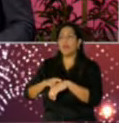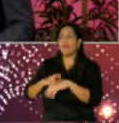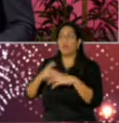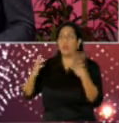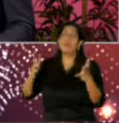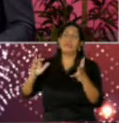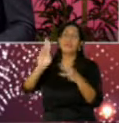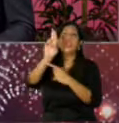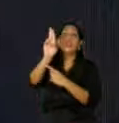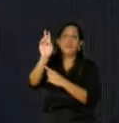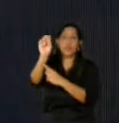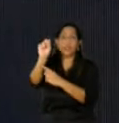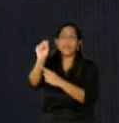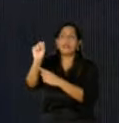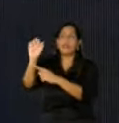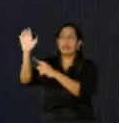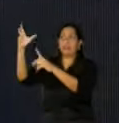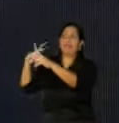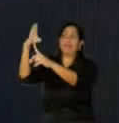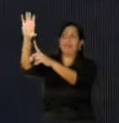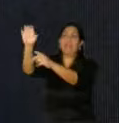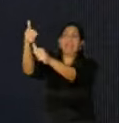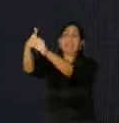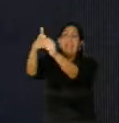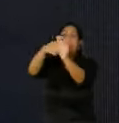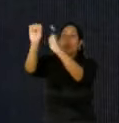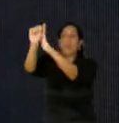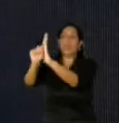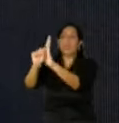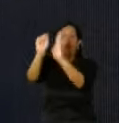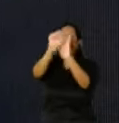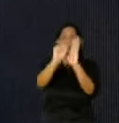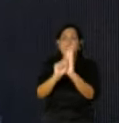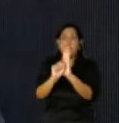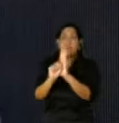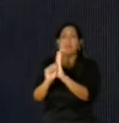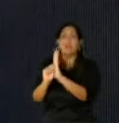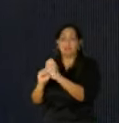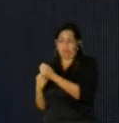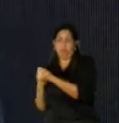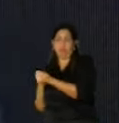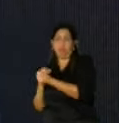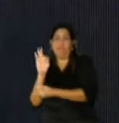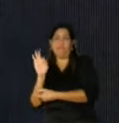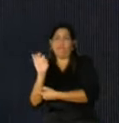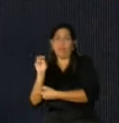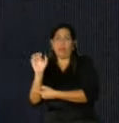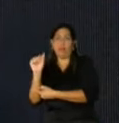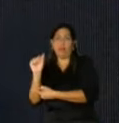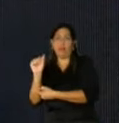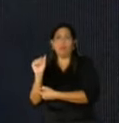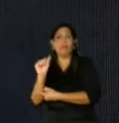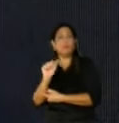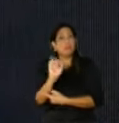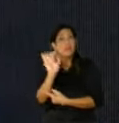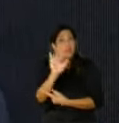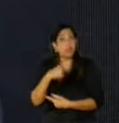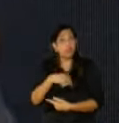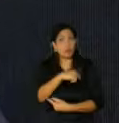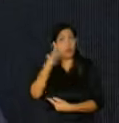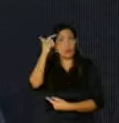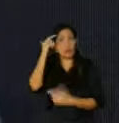mucho este esfuerzo a través de los estados, los gobiernos centrales, particularmente con la ayuda de FEMA. Definitivamente, nosotros como gobierno tenemos una